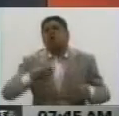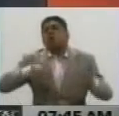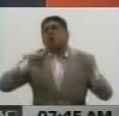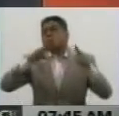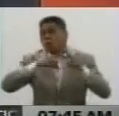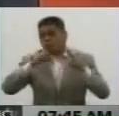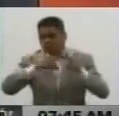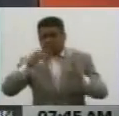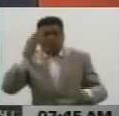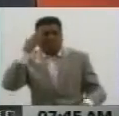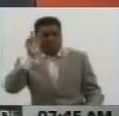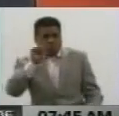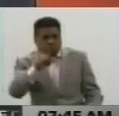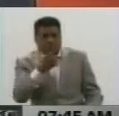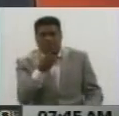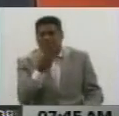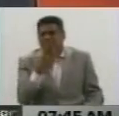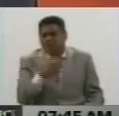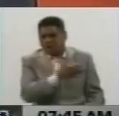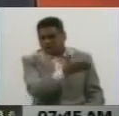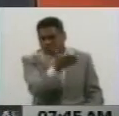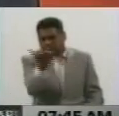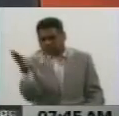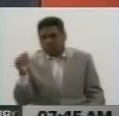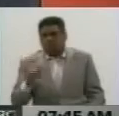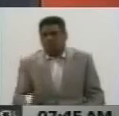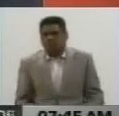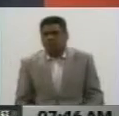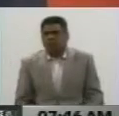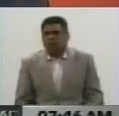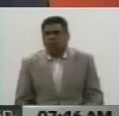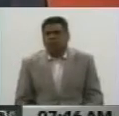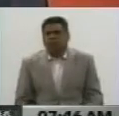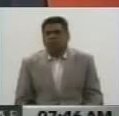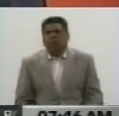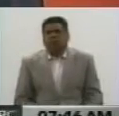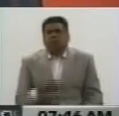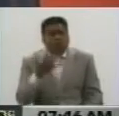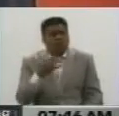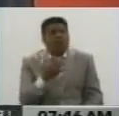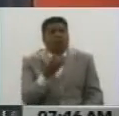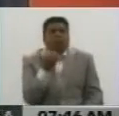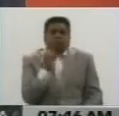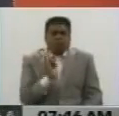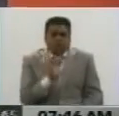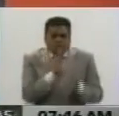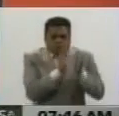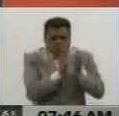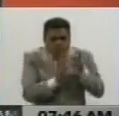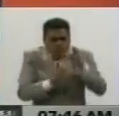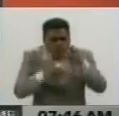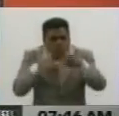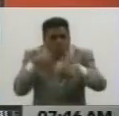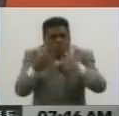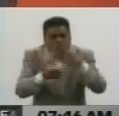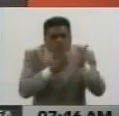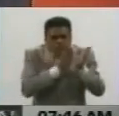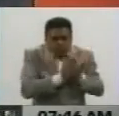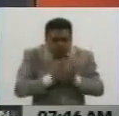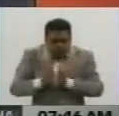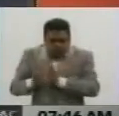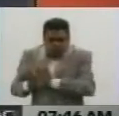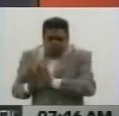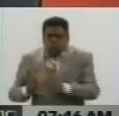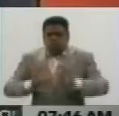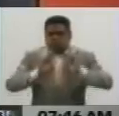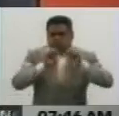haciendo es en beneficio de todo el sector. Ahora, hay un proceso de organización y ese es el que estamos emprendiendo. Y en este